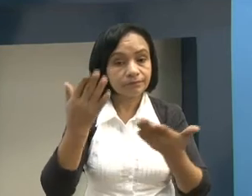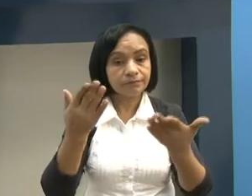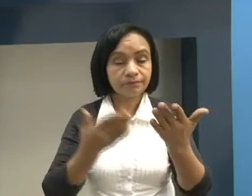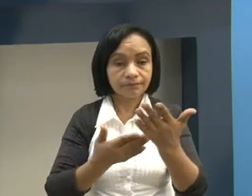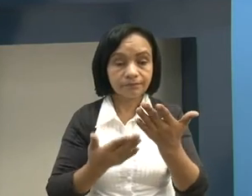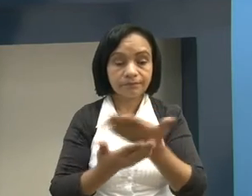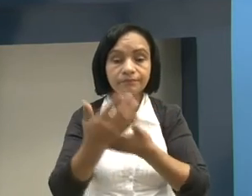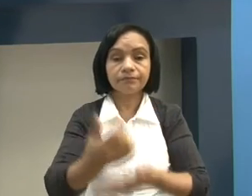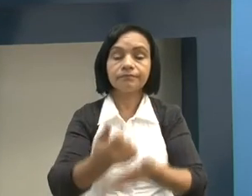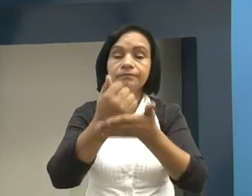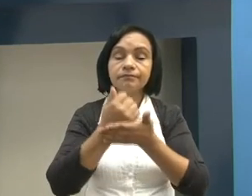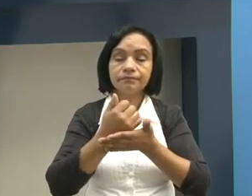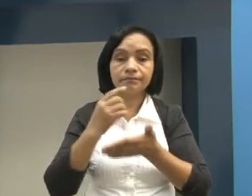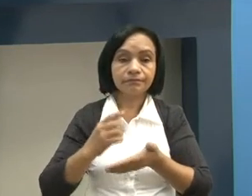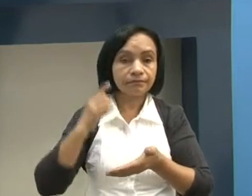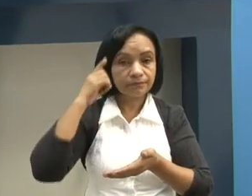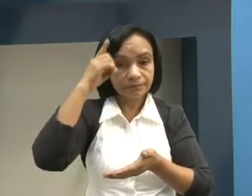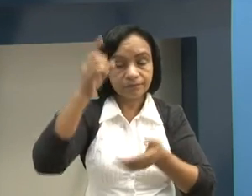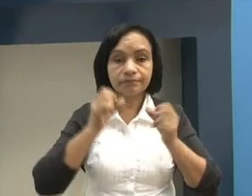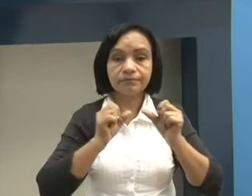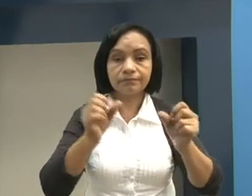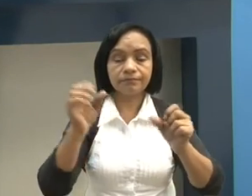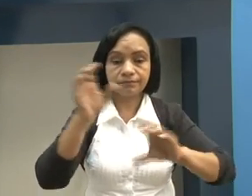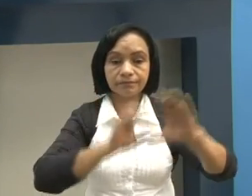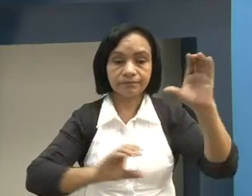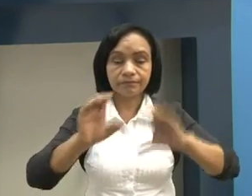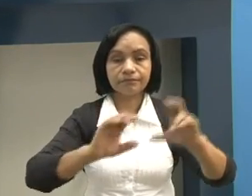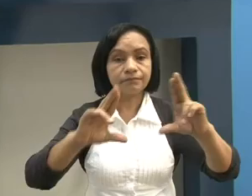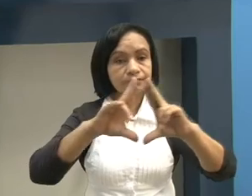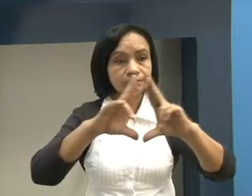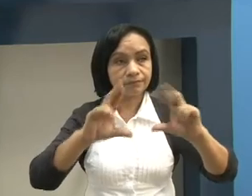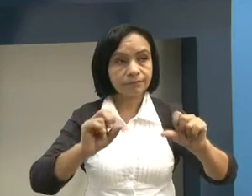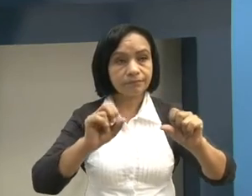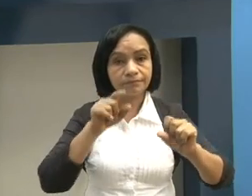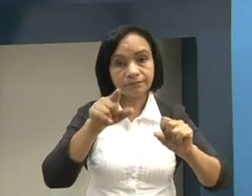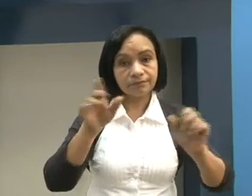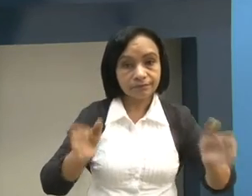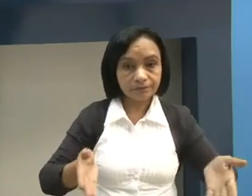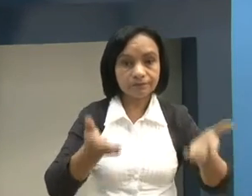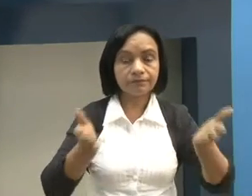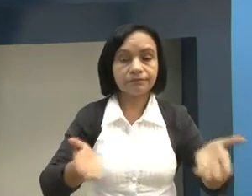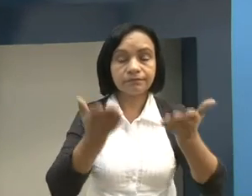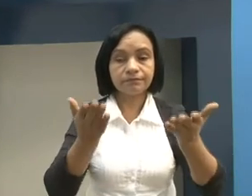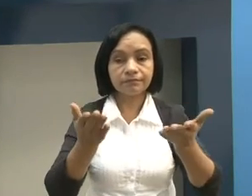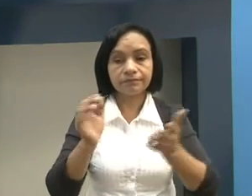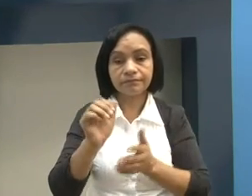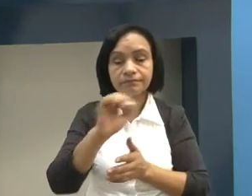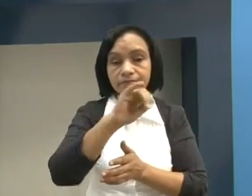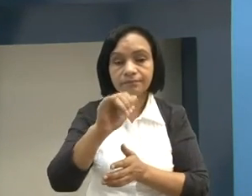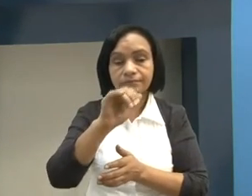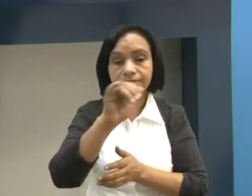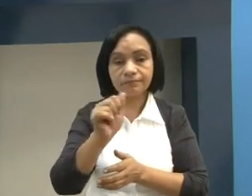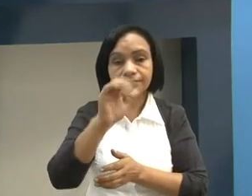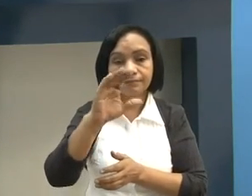es lo que nos permite también avanzar en el desarrollo científico del país. Claro. Y cuando vos motivás el hackathon, por ejemplo, que hace el